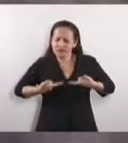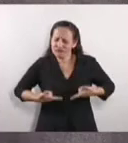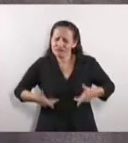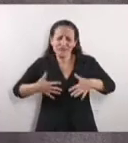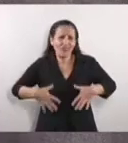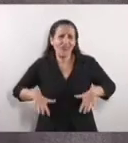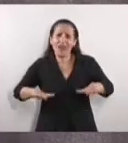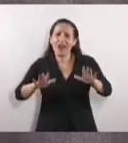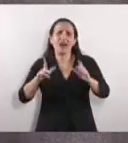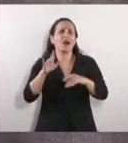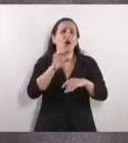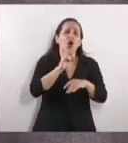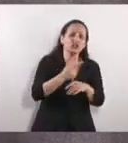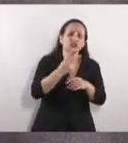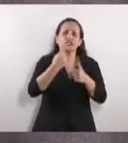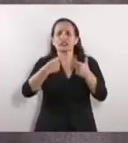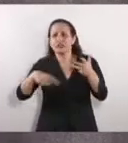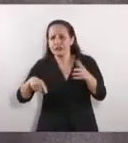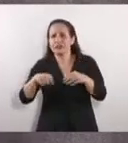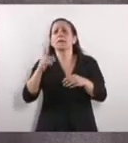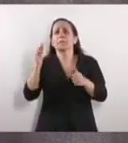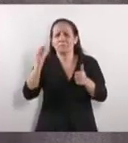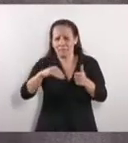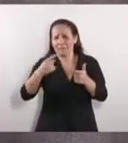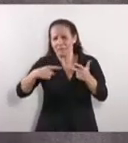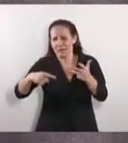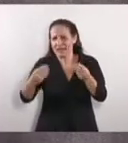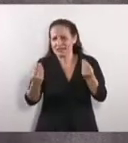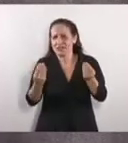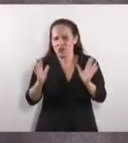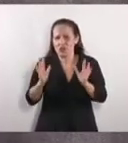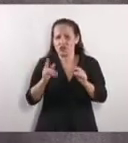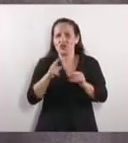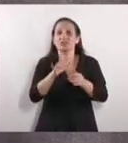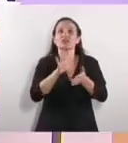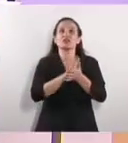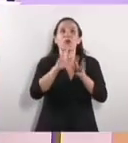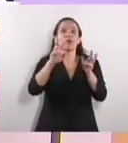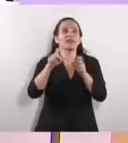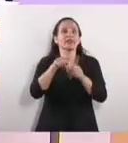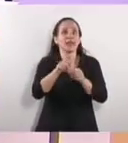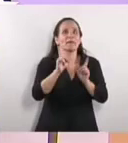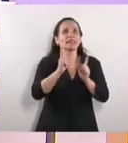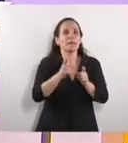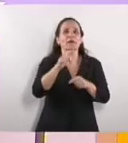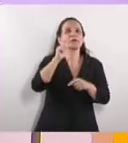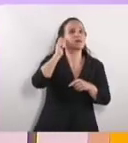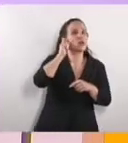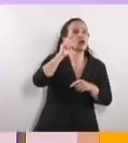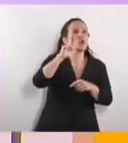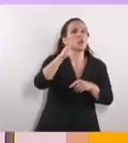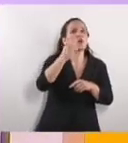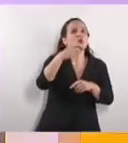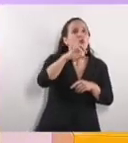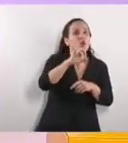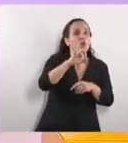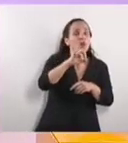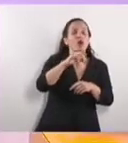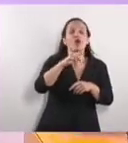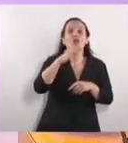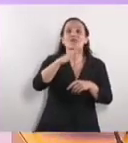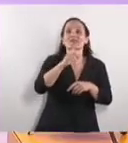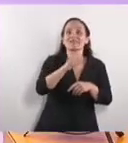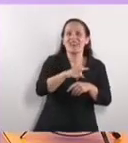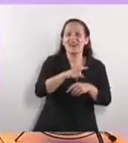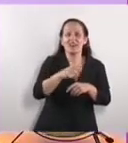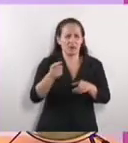otras cosas que ahora vamos a ver que tienen que ver con los grupos sanguíneos. Bien, a propósito de los grupos sanguíneos, porque nos comentaste que la